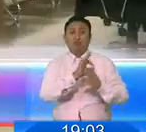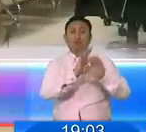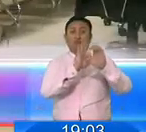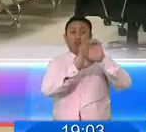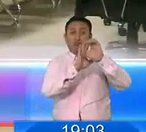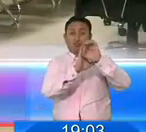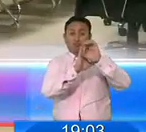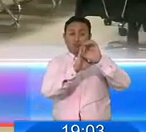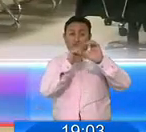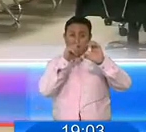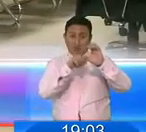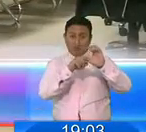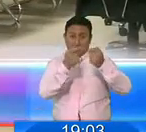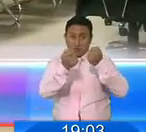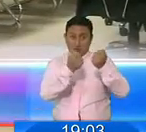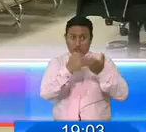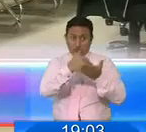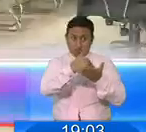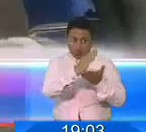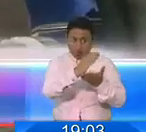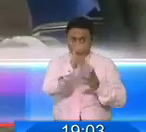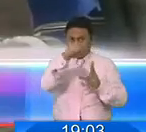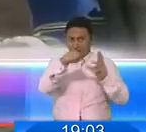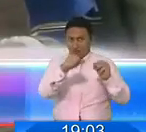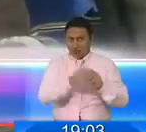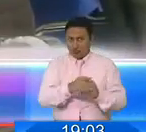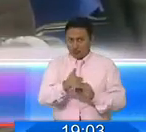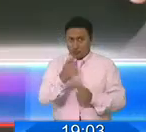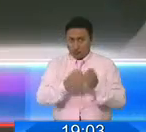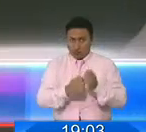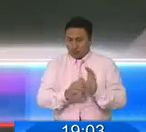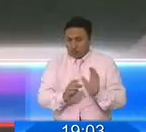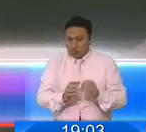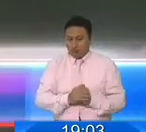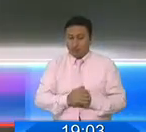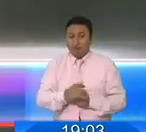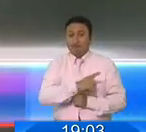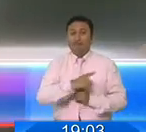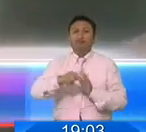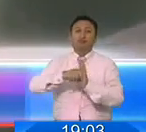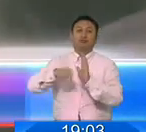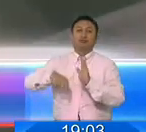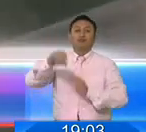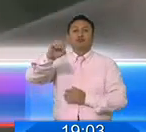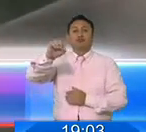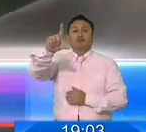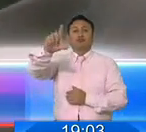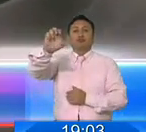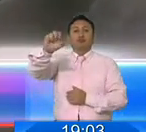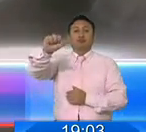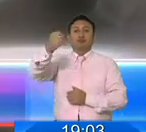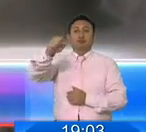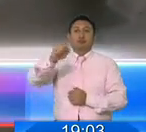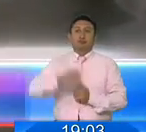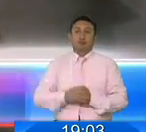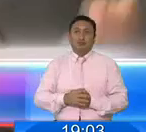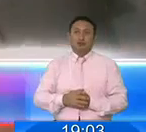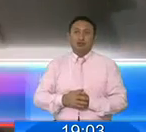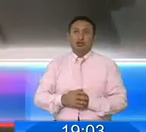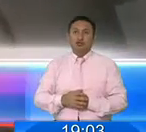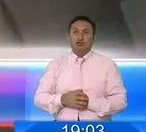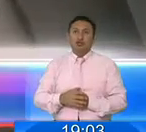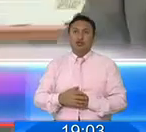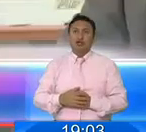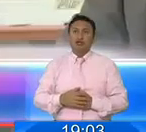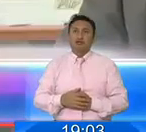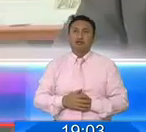ciudadana y control social no es un problema así lo explica el jurista medardo oleas y detalla el procedimiento que se